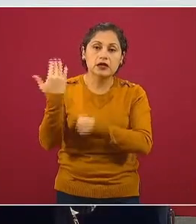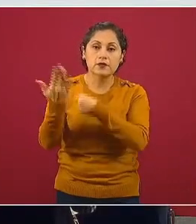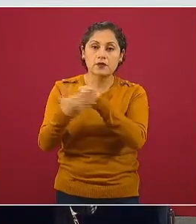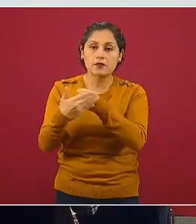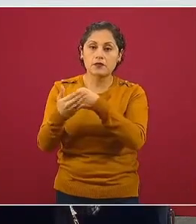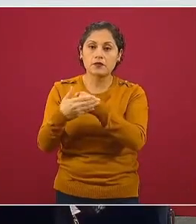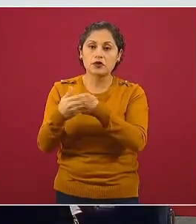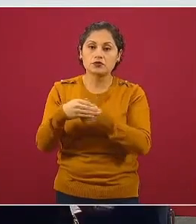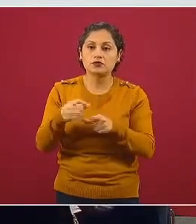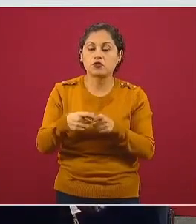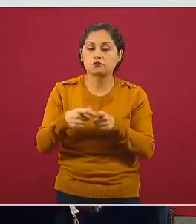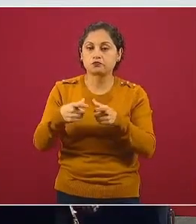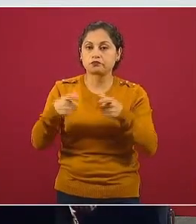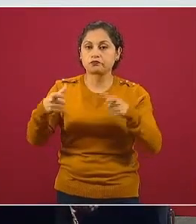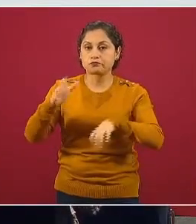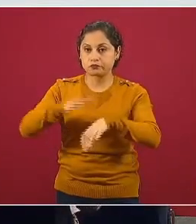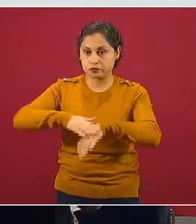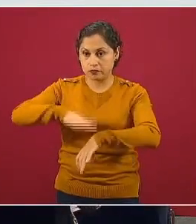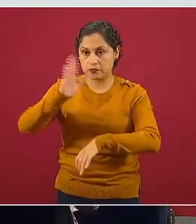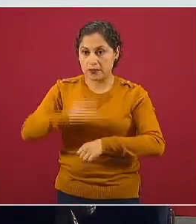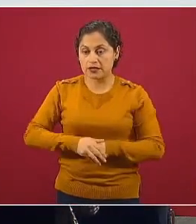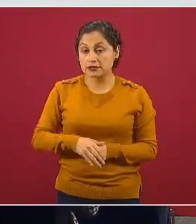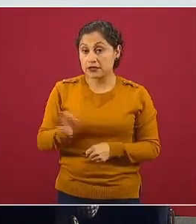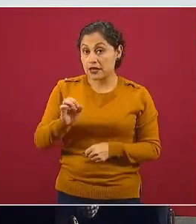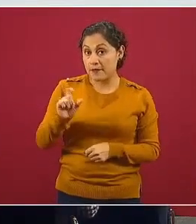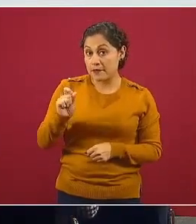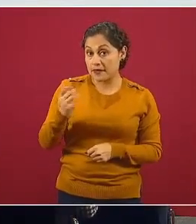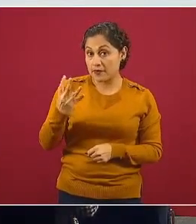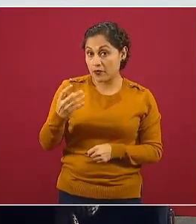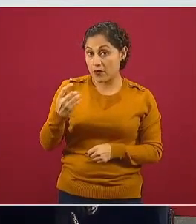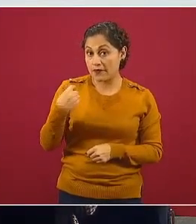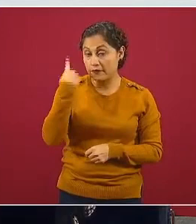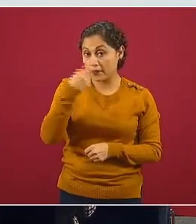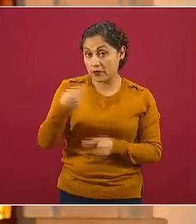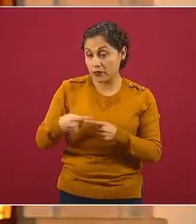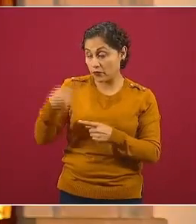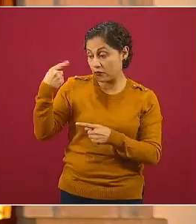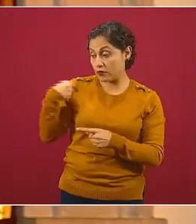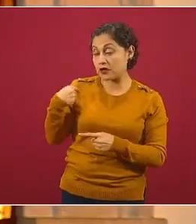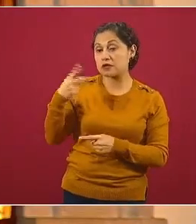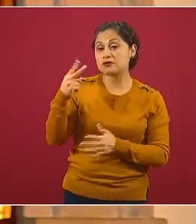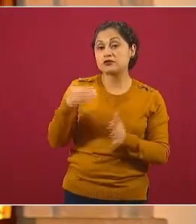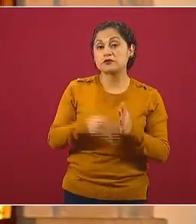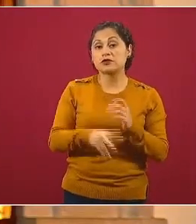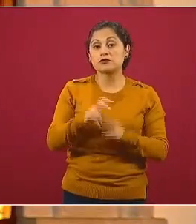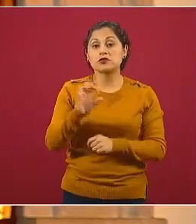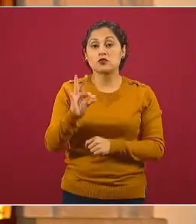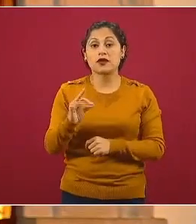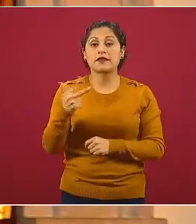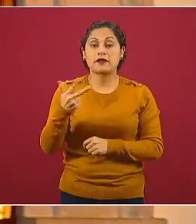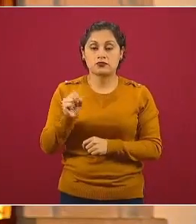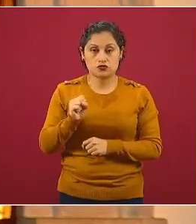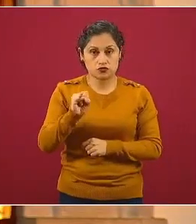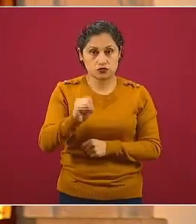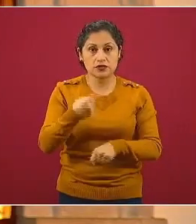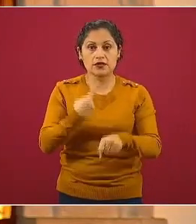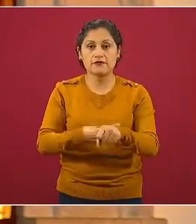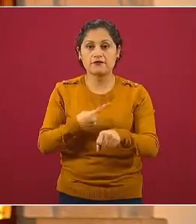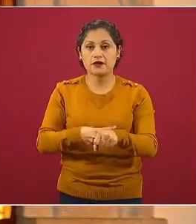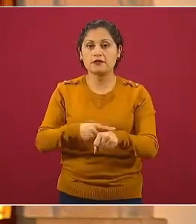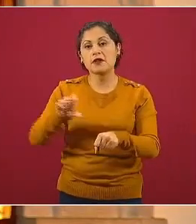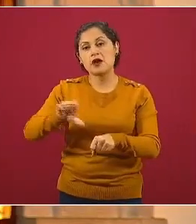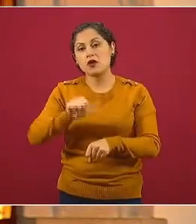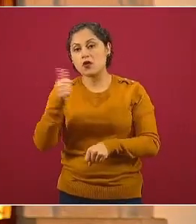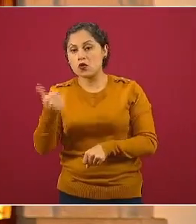se incremente. De hecho, en las últimas 24 horas, de estas 2.248 resultados positivos, si le sumamos los resultados